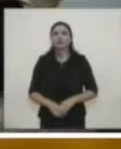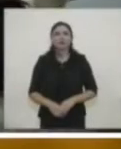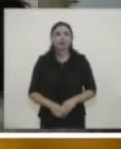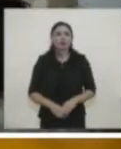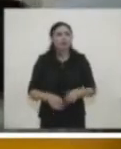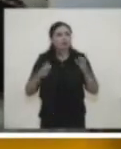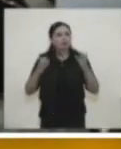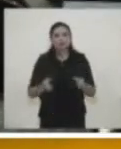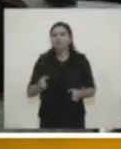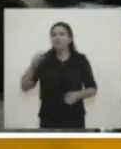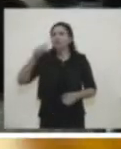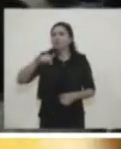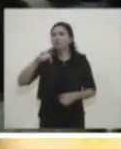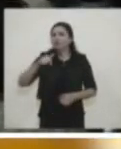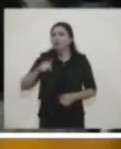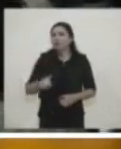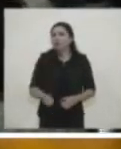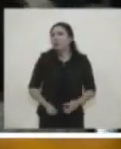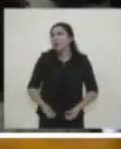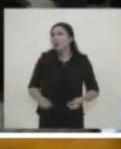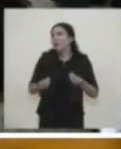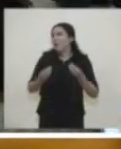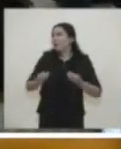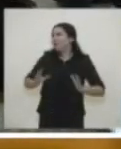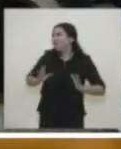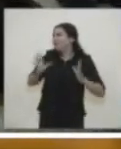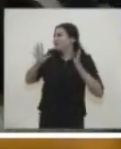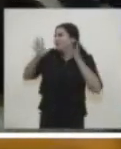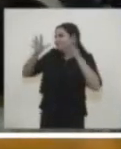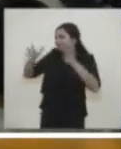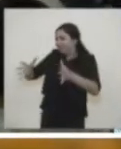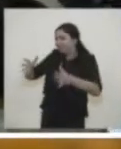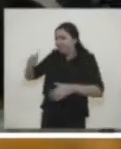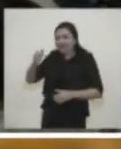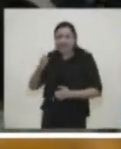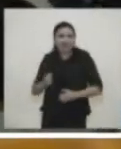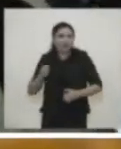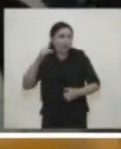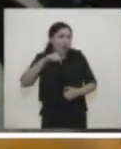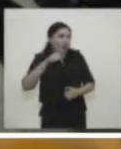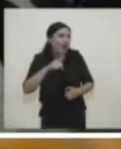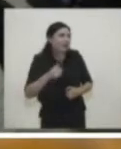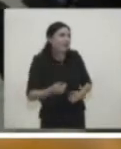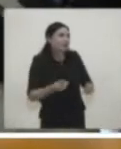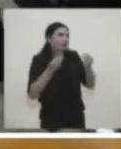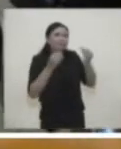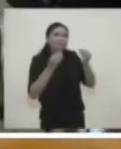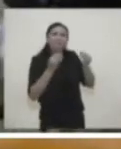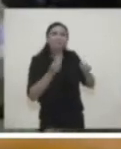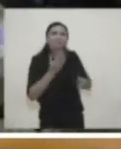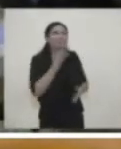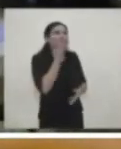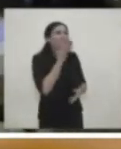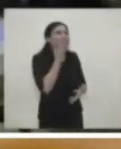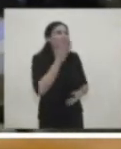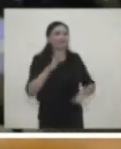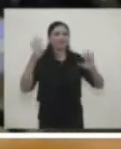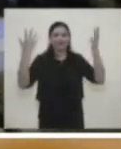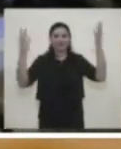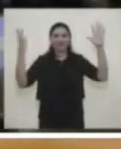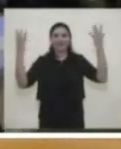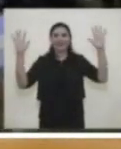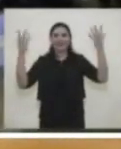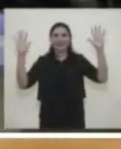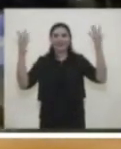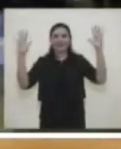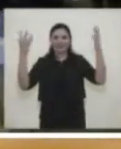días. No es gratuito que haya lanzado este reto. Debo decirte que es